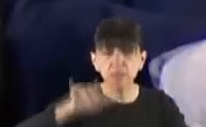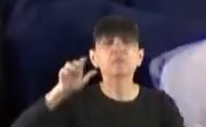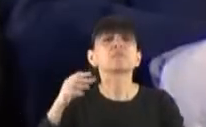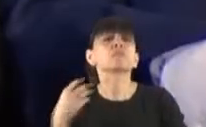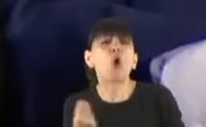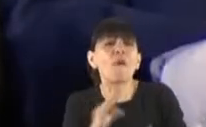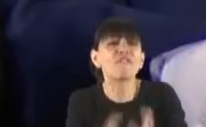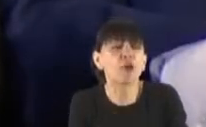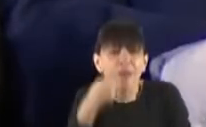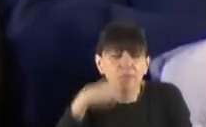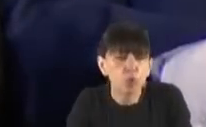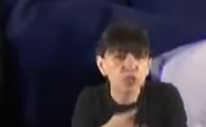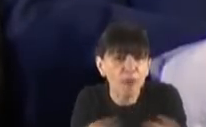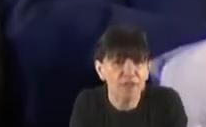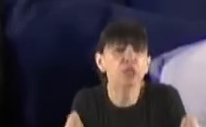ustedes,